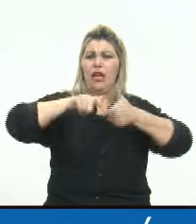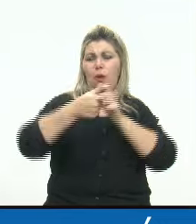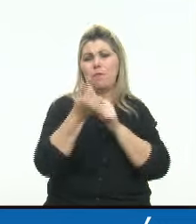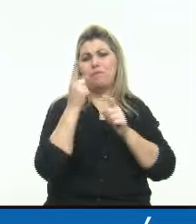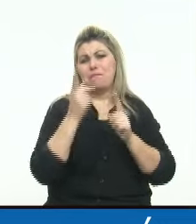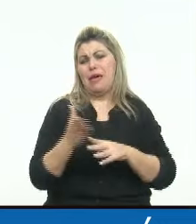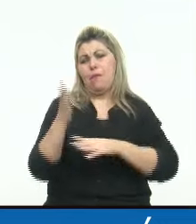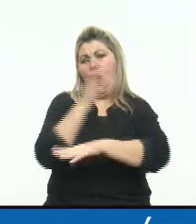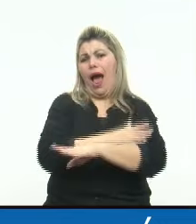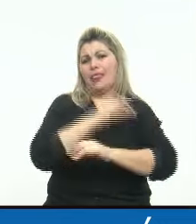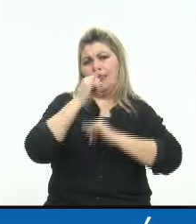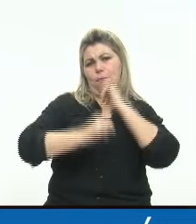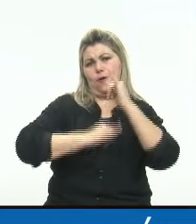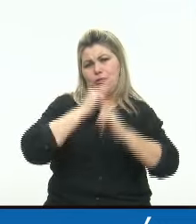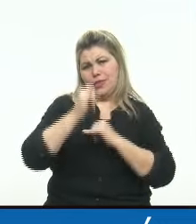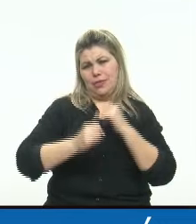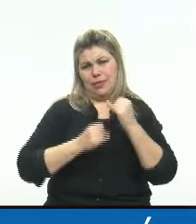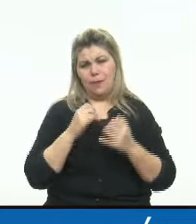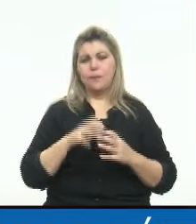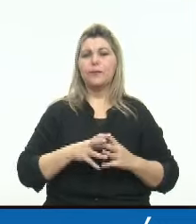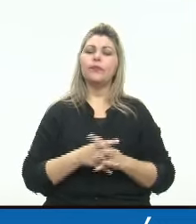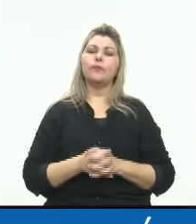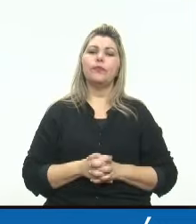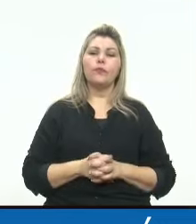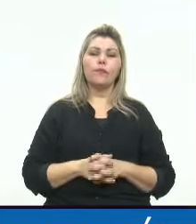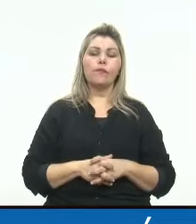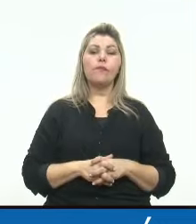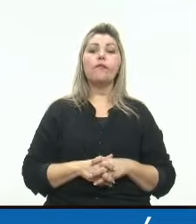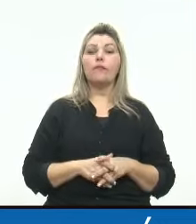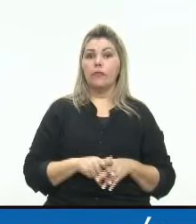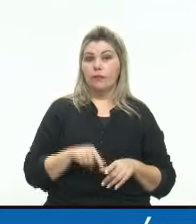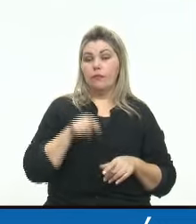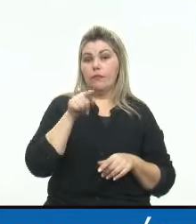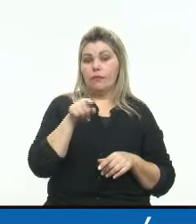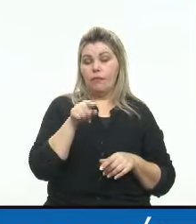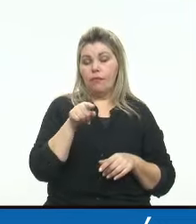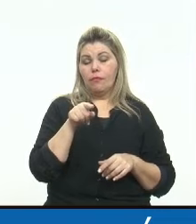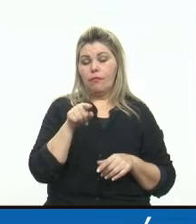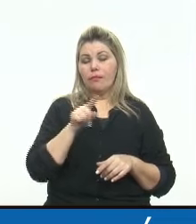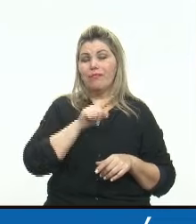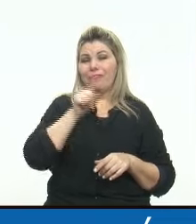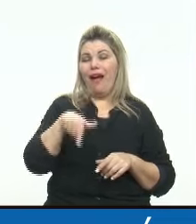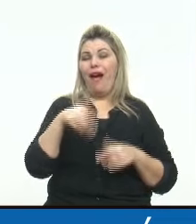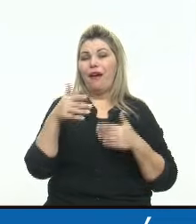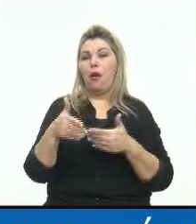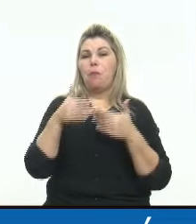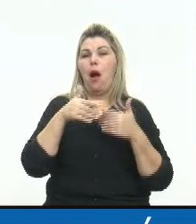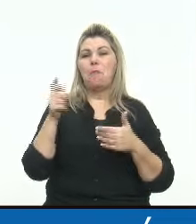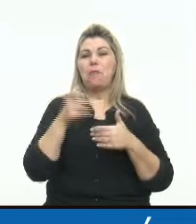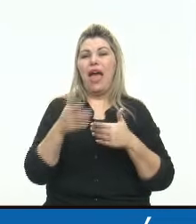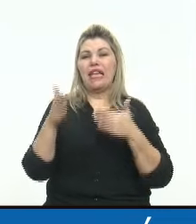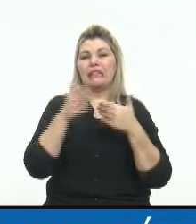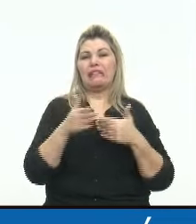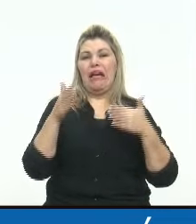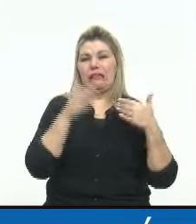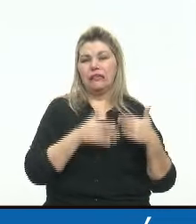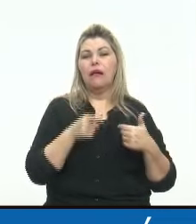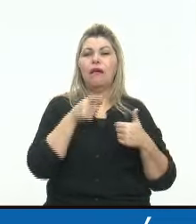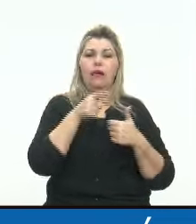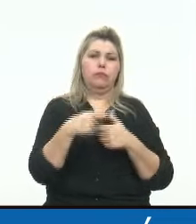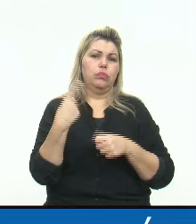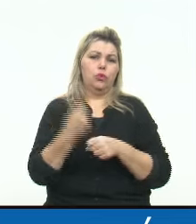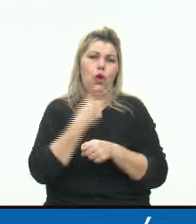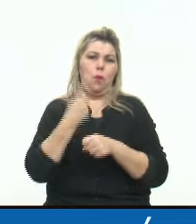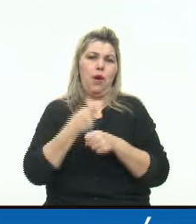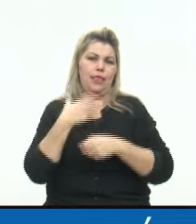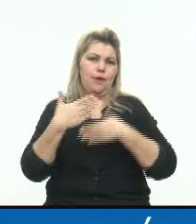comenté cuando empecé con esta tanda de respuestas. Y esto con un atraso de muchos meses, lo que hacía inviable su